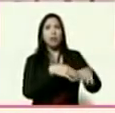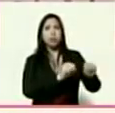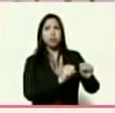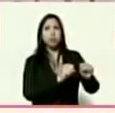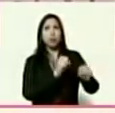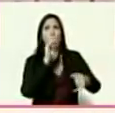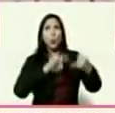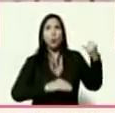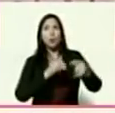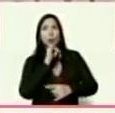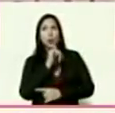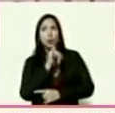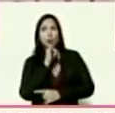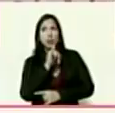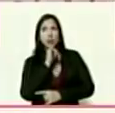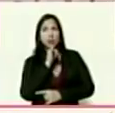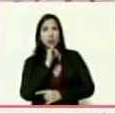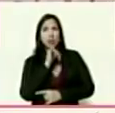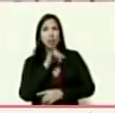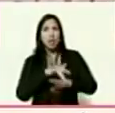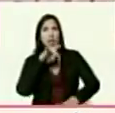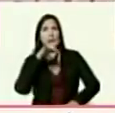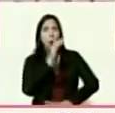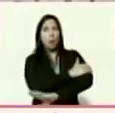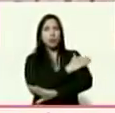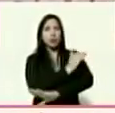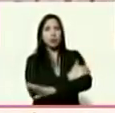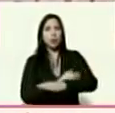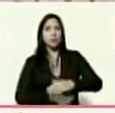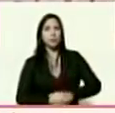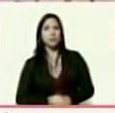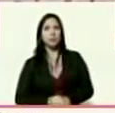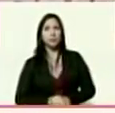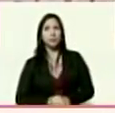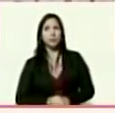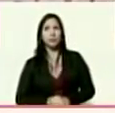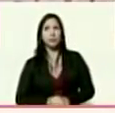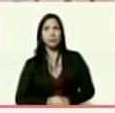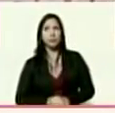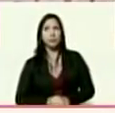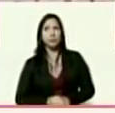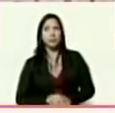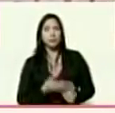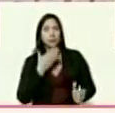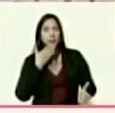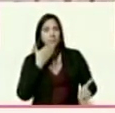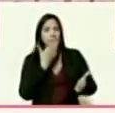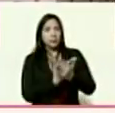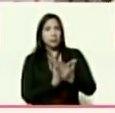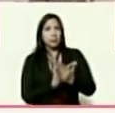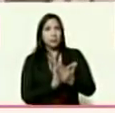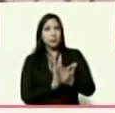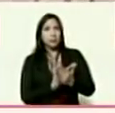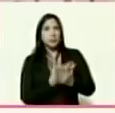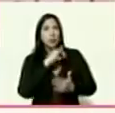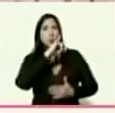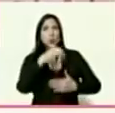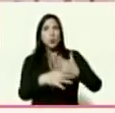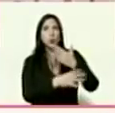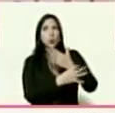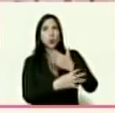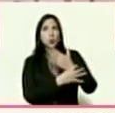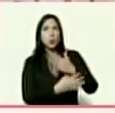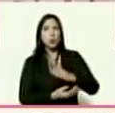noticia que apareció desde la extrema derecha venezolana es que estarían pidiendo a Juanito Alemania, como